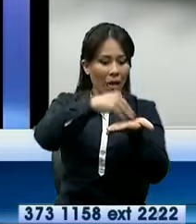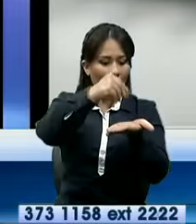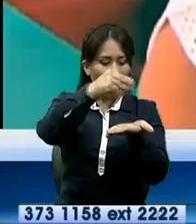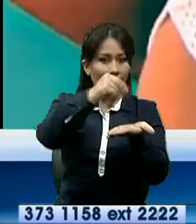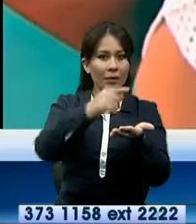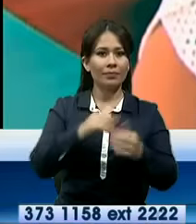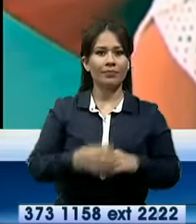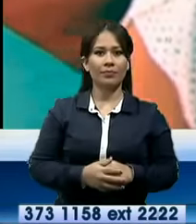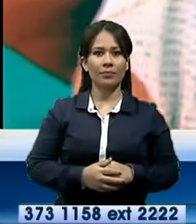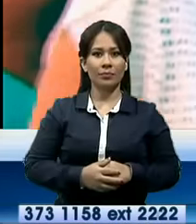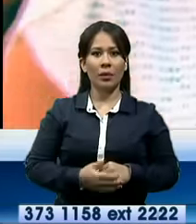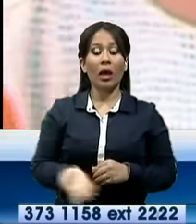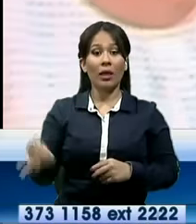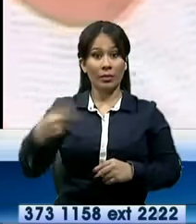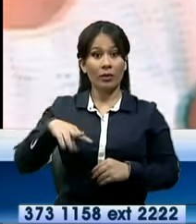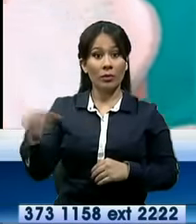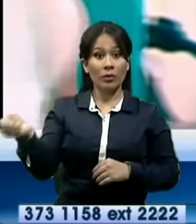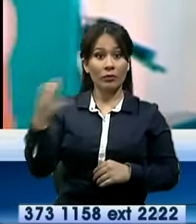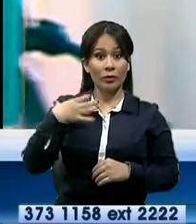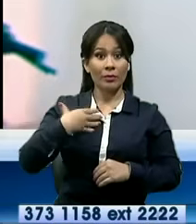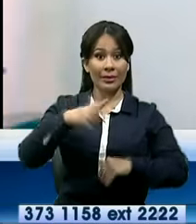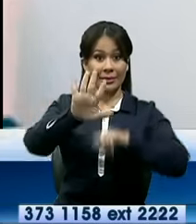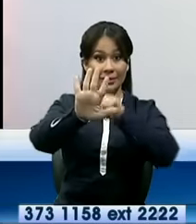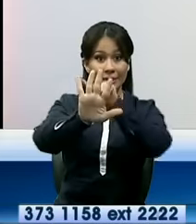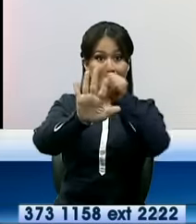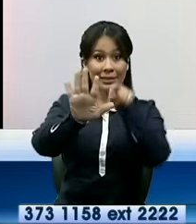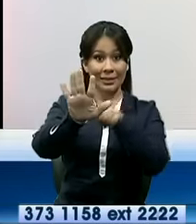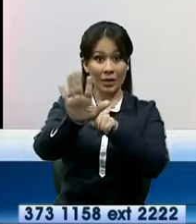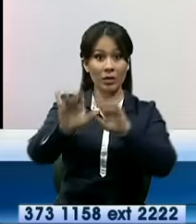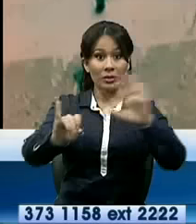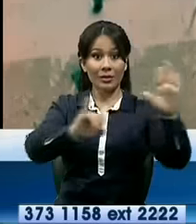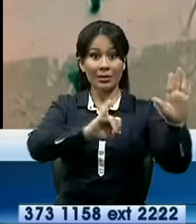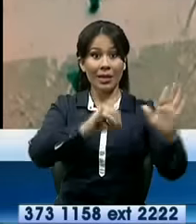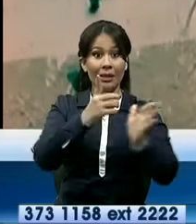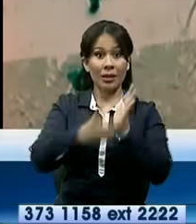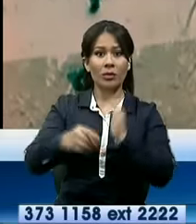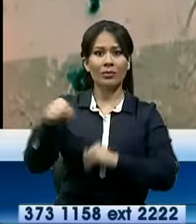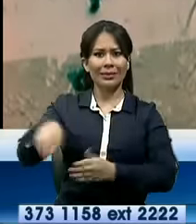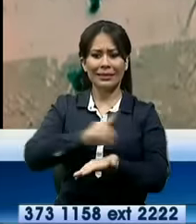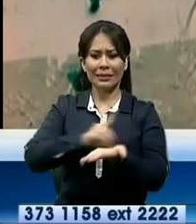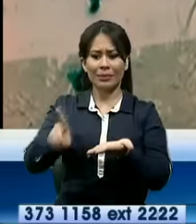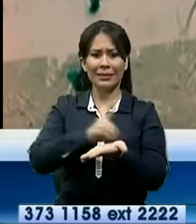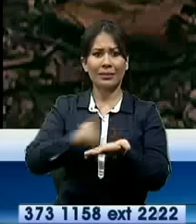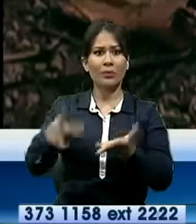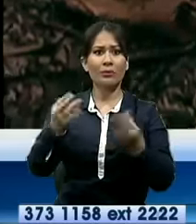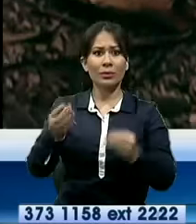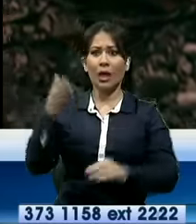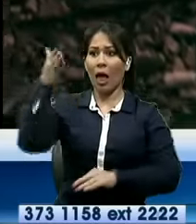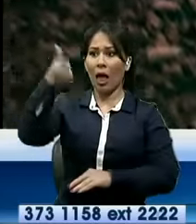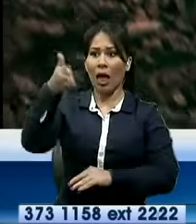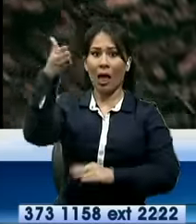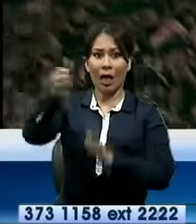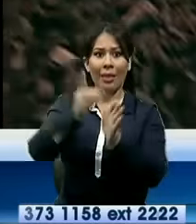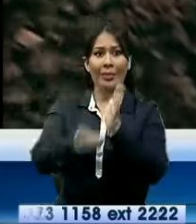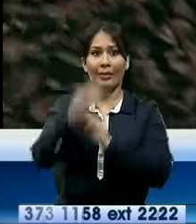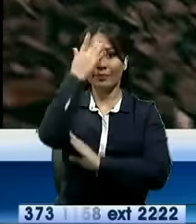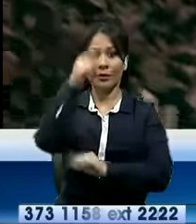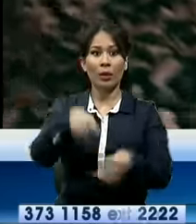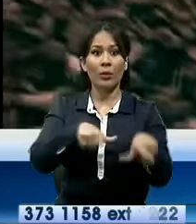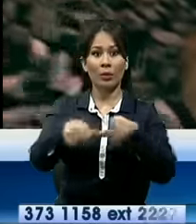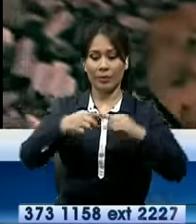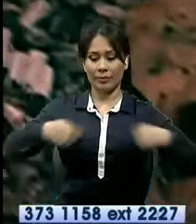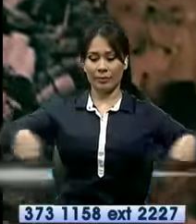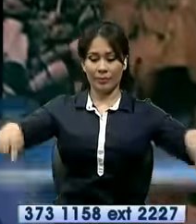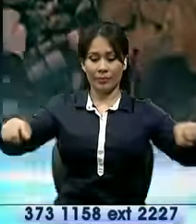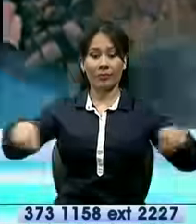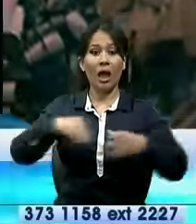marrón? E indicó que de 5 a 6 denuncias llegan a la semana por consumo de sustancias ilícitas en los alrededores de